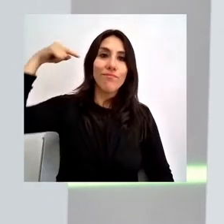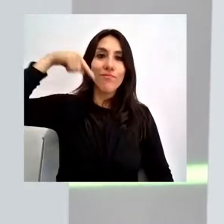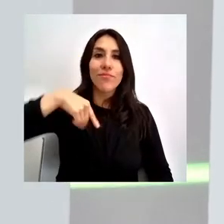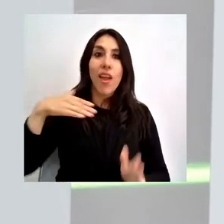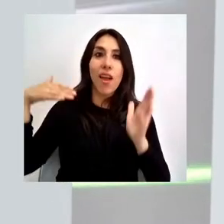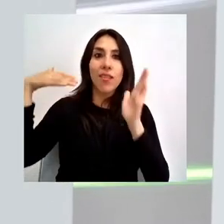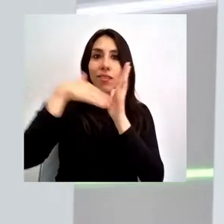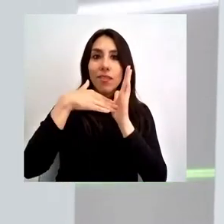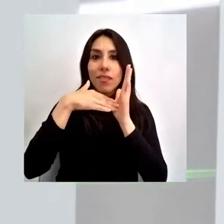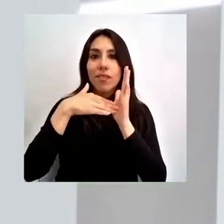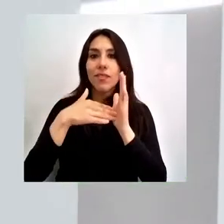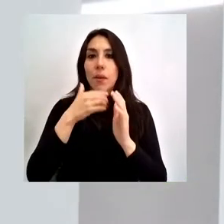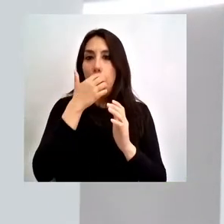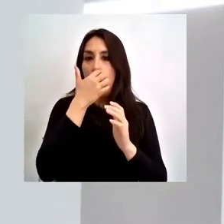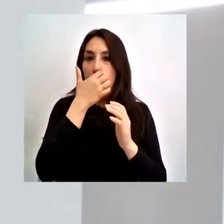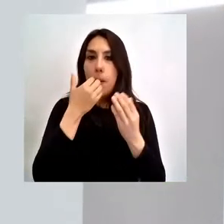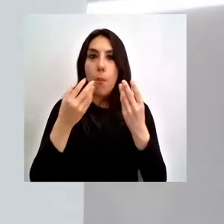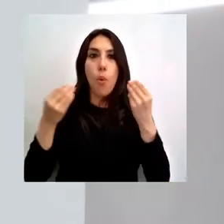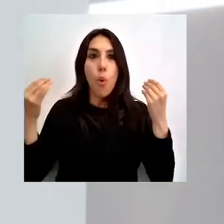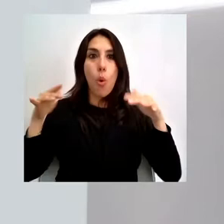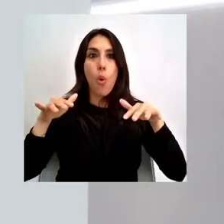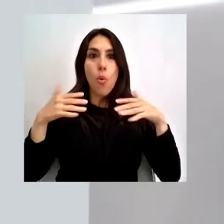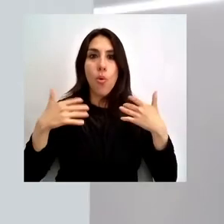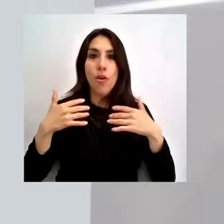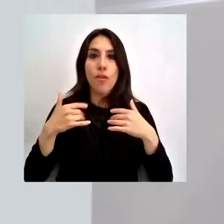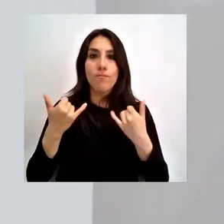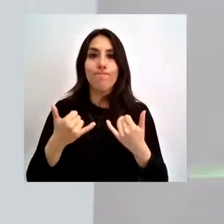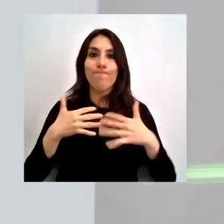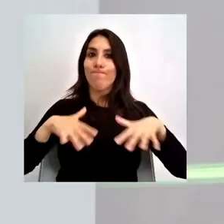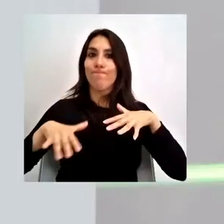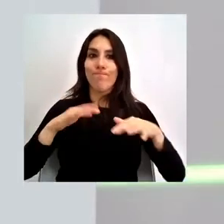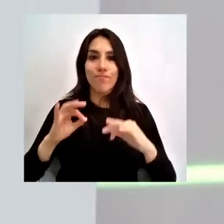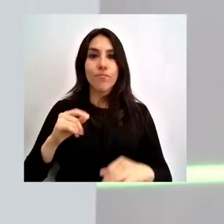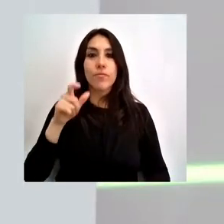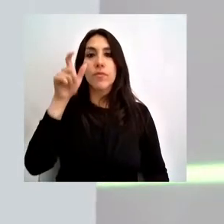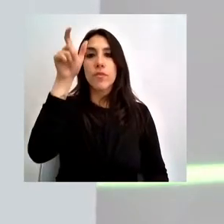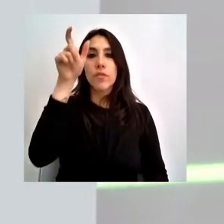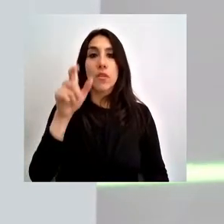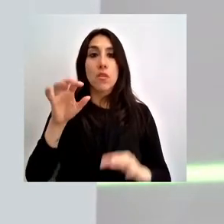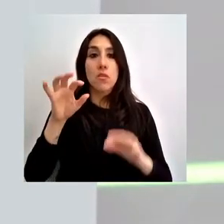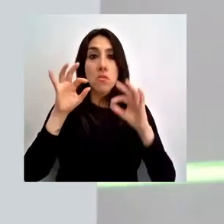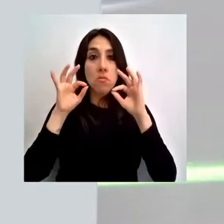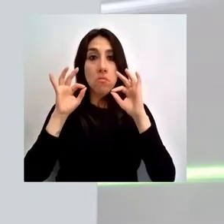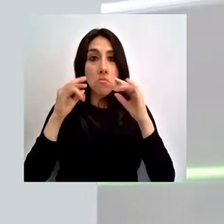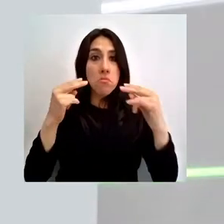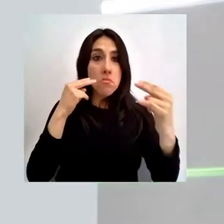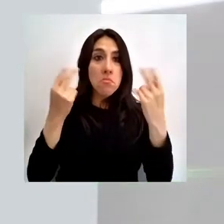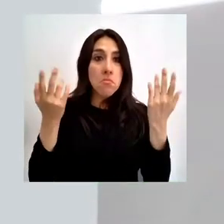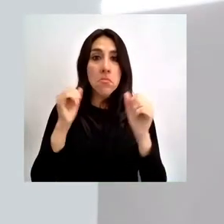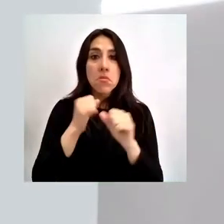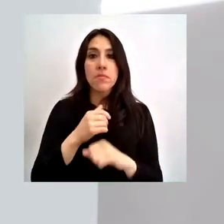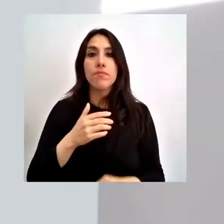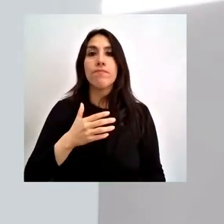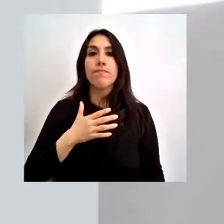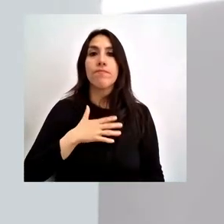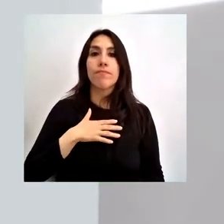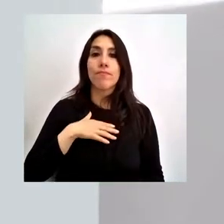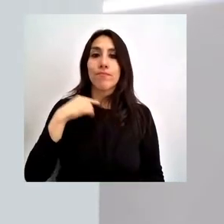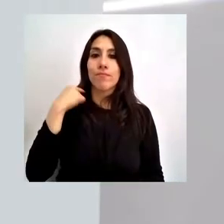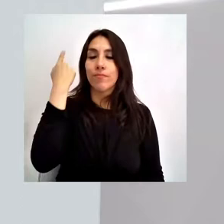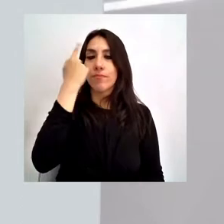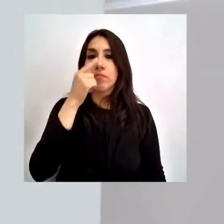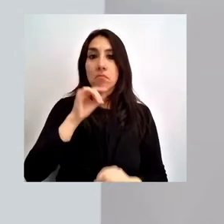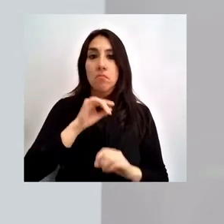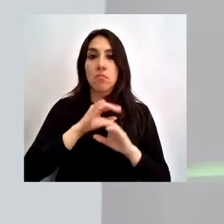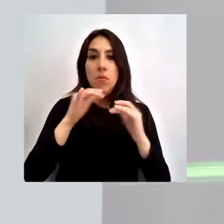actividad bueno para los que no me pueden ver yo soy una mujer de tez clara hoy visto una blusa negra